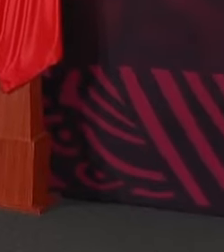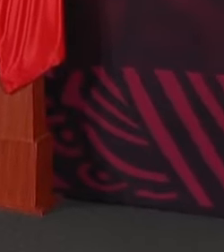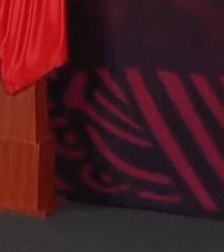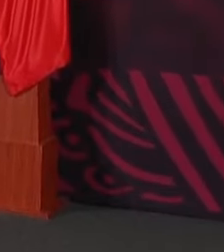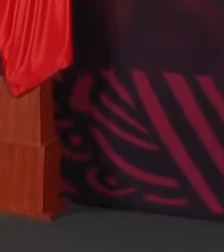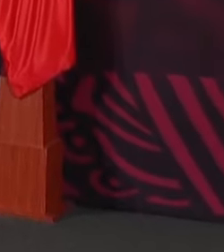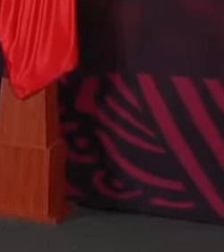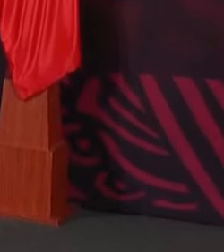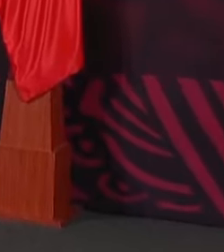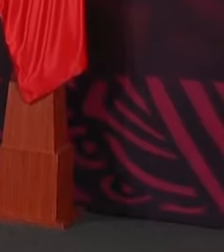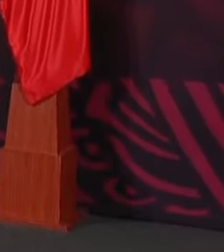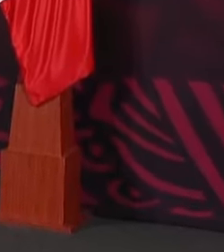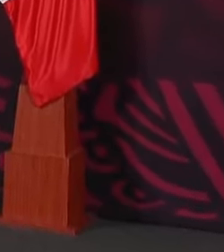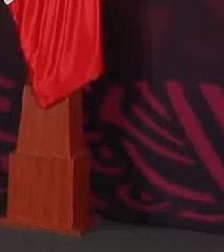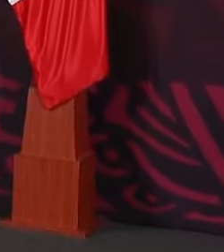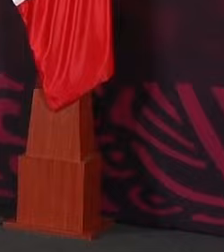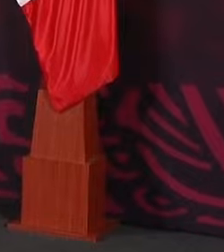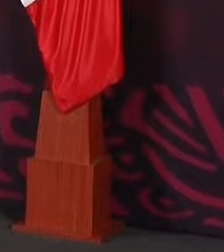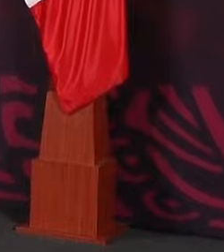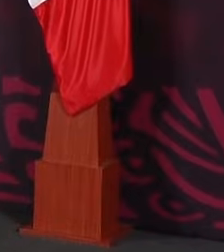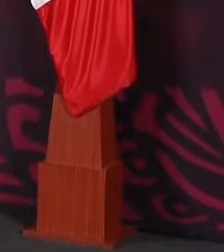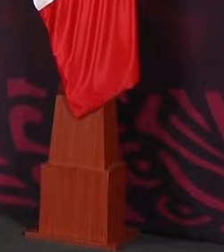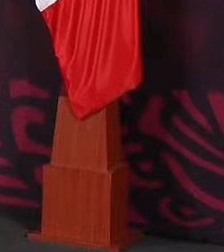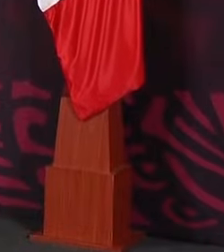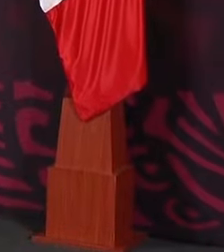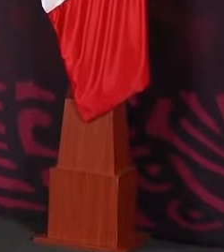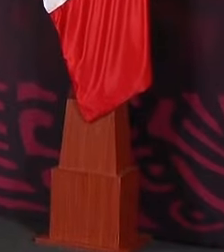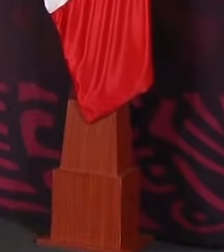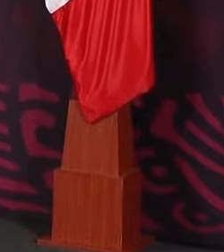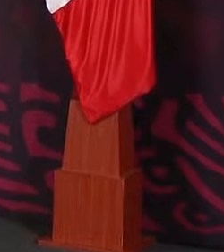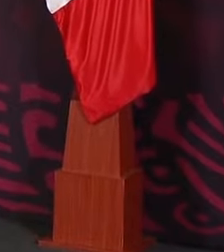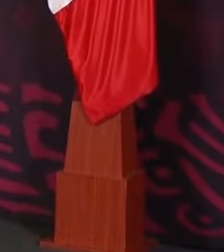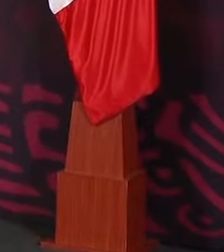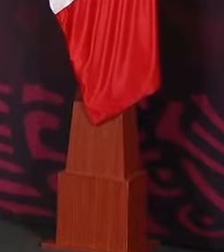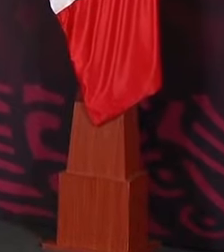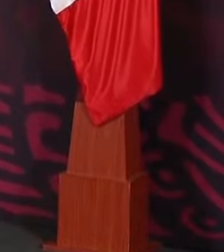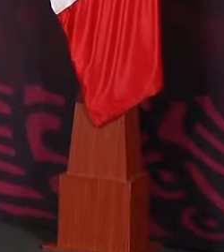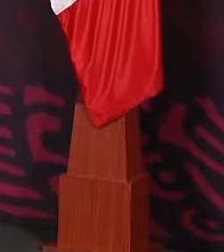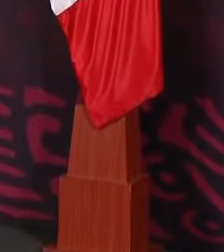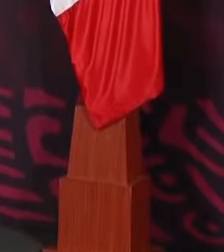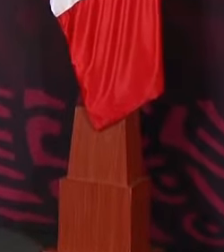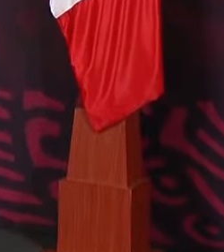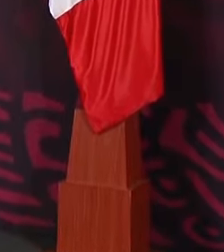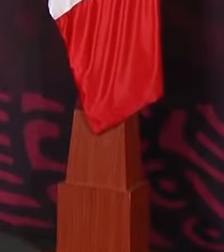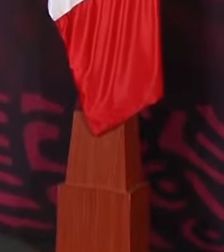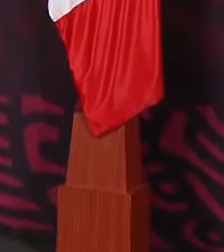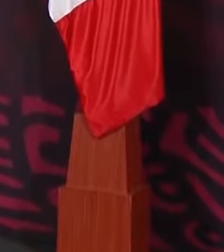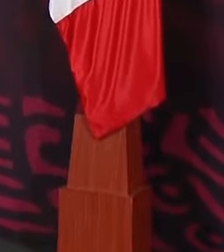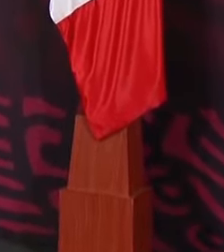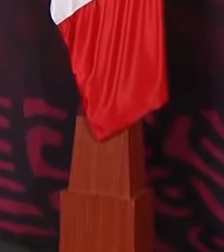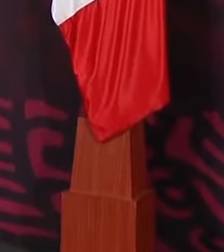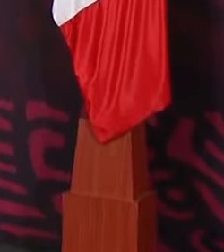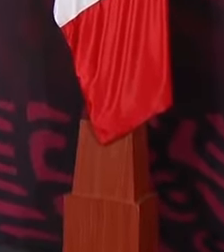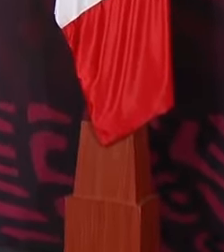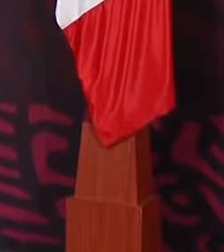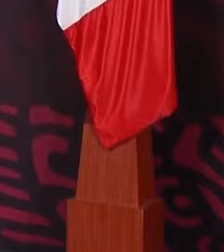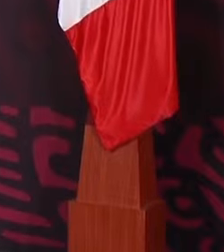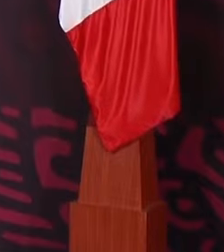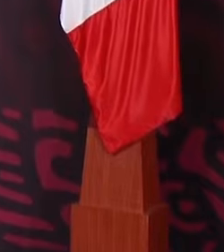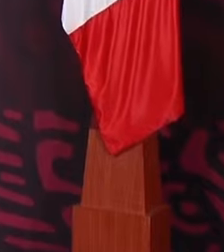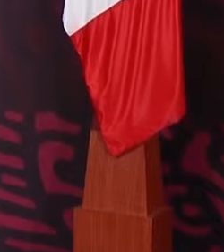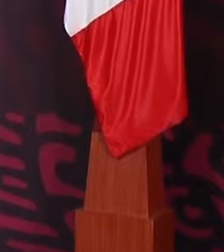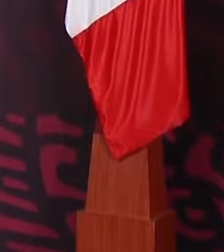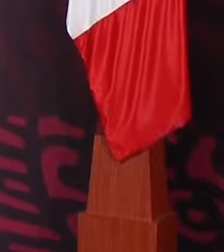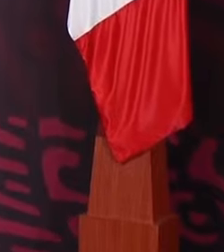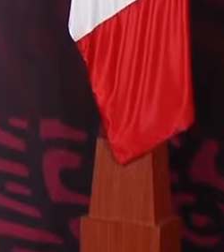tratamos el tema de salud y ahora vamos a exponer sobre eso